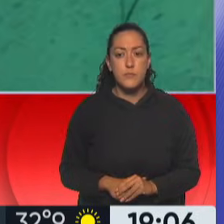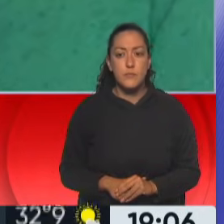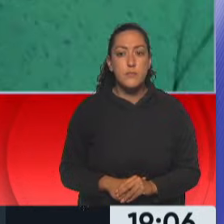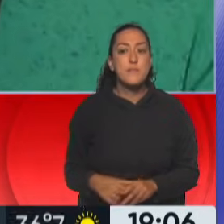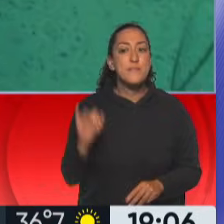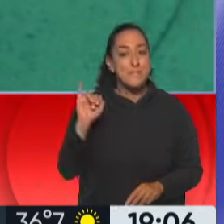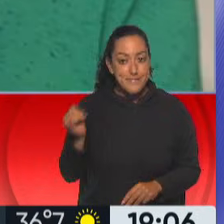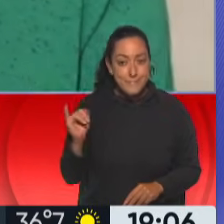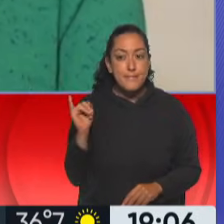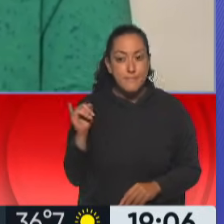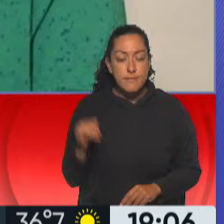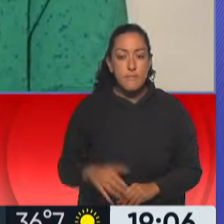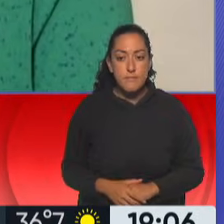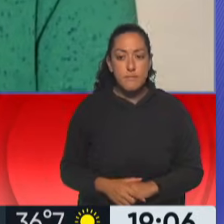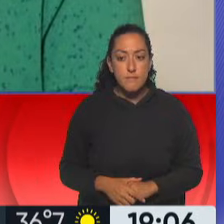Sí, mira,